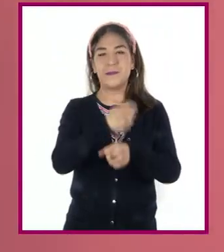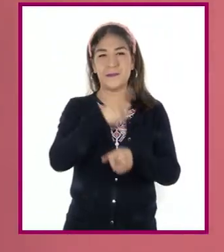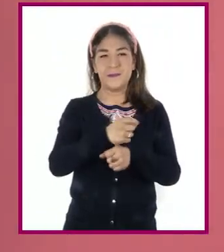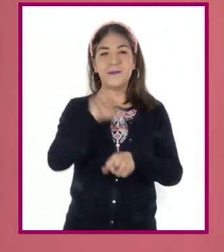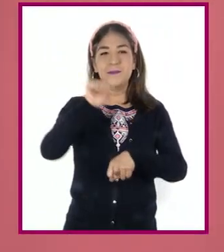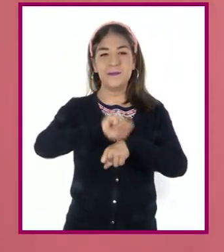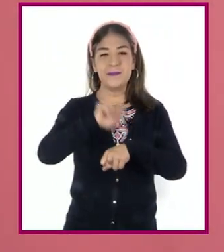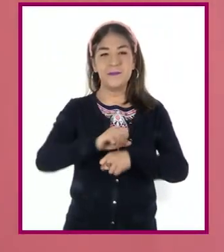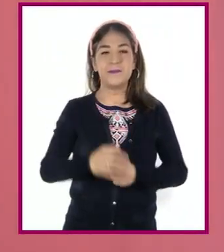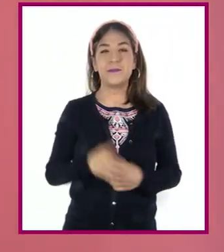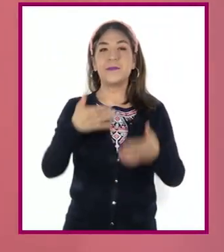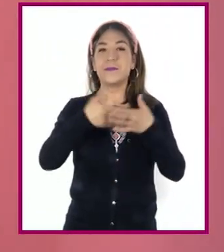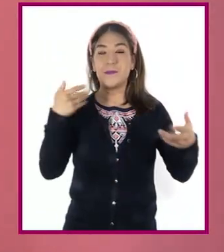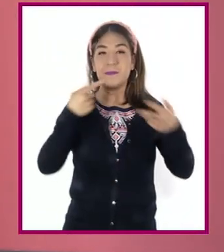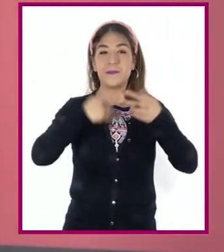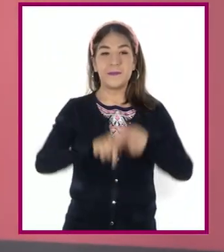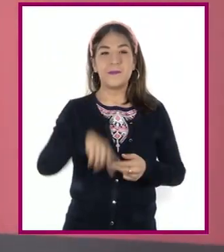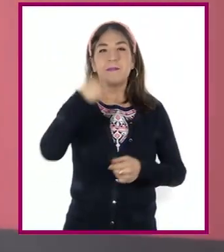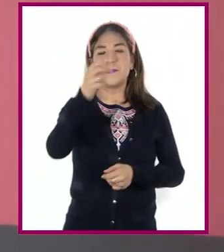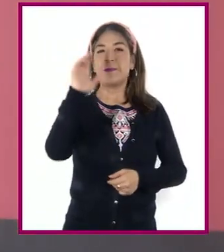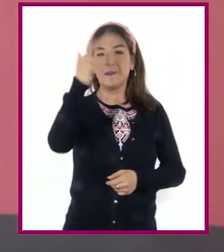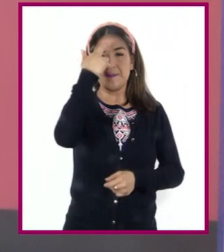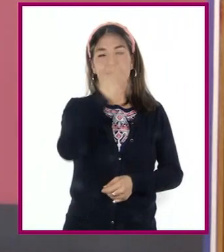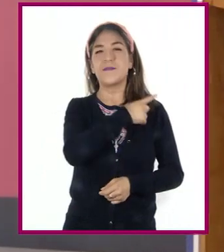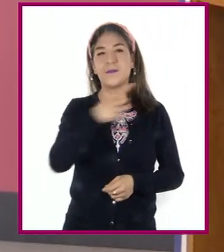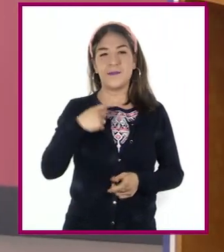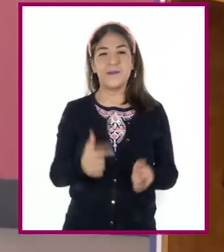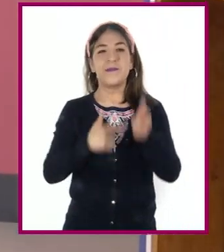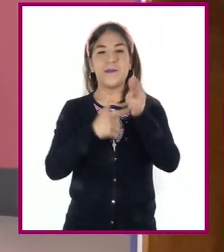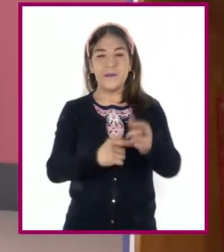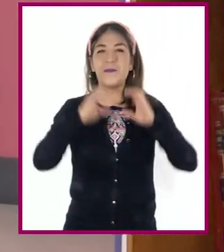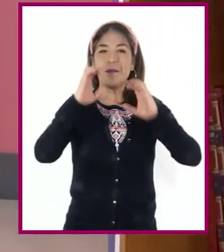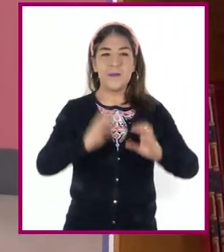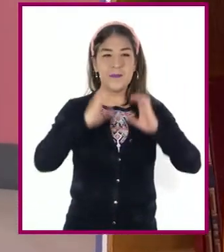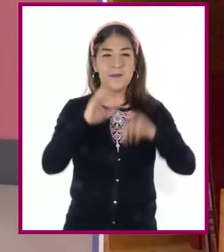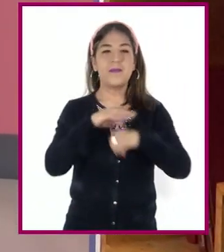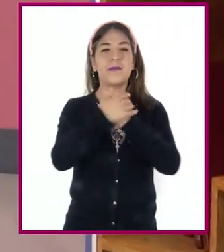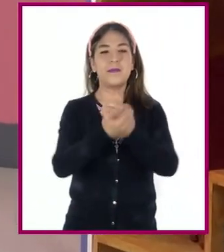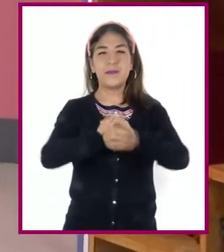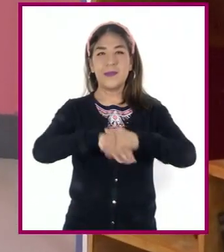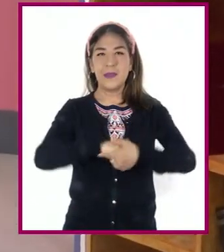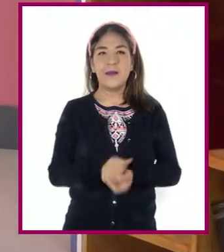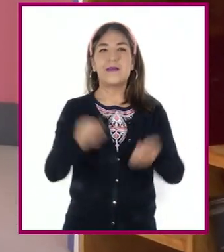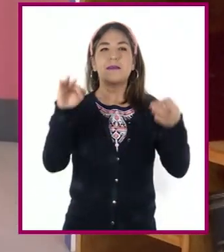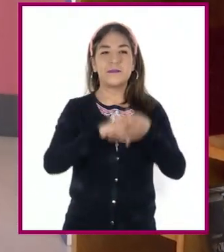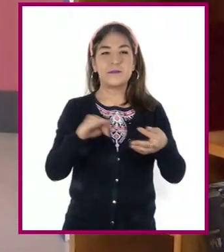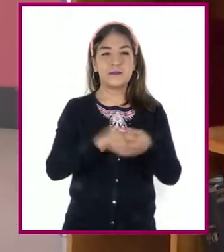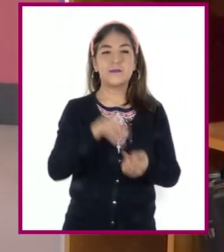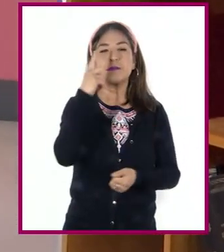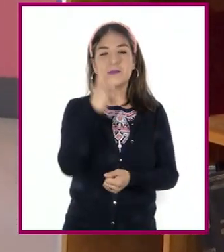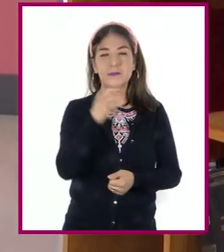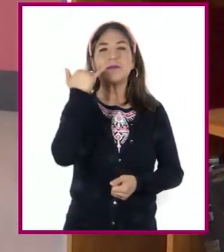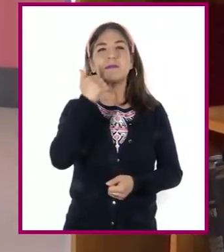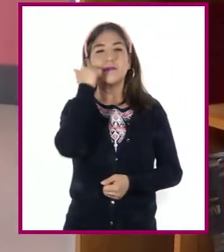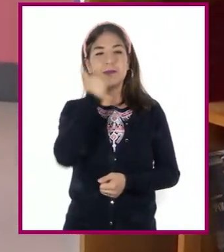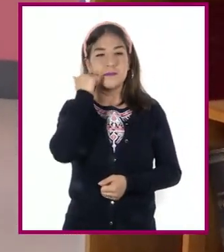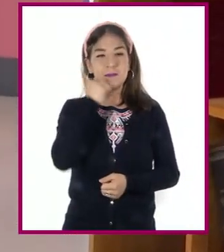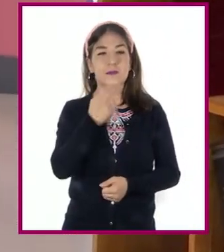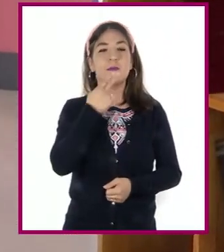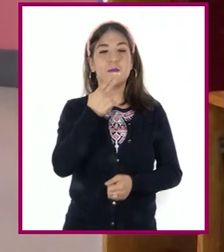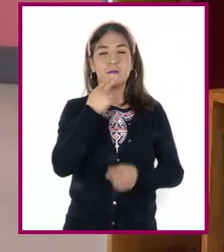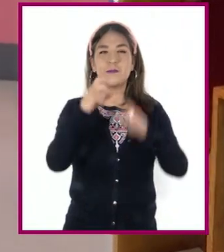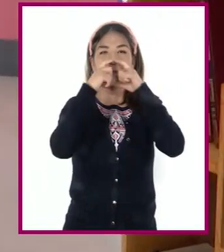secundaria. Antes de iniciar, les recuerdo que debemos seguir cuidándonos lavando frecuentemente nuestras manos con agua y abundante jabón,